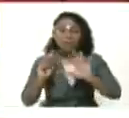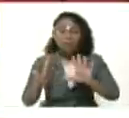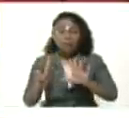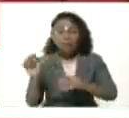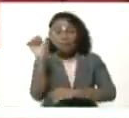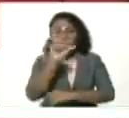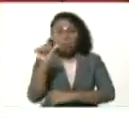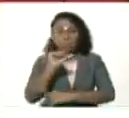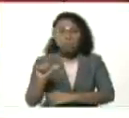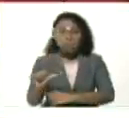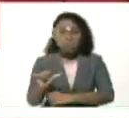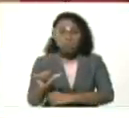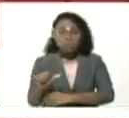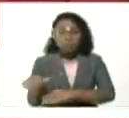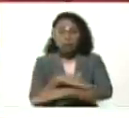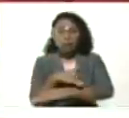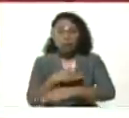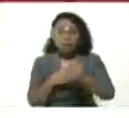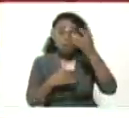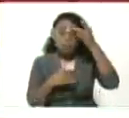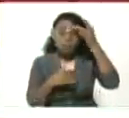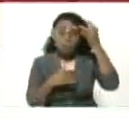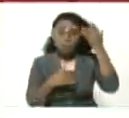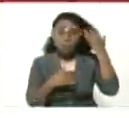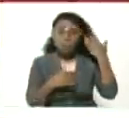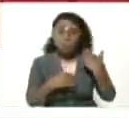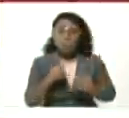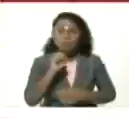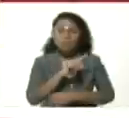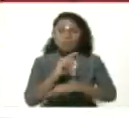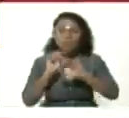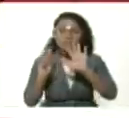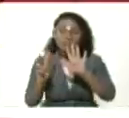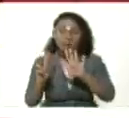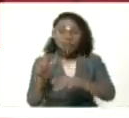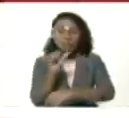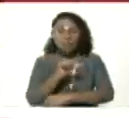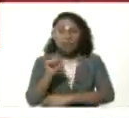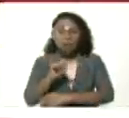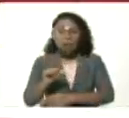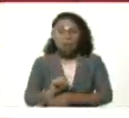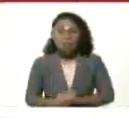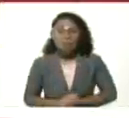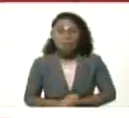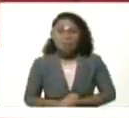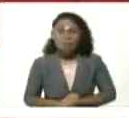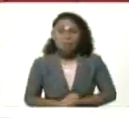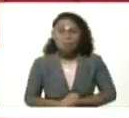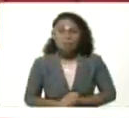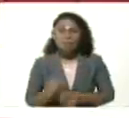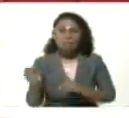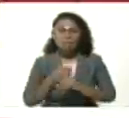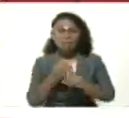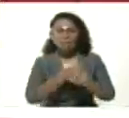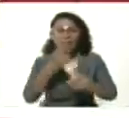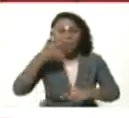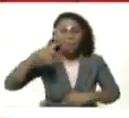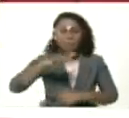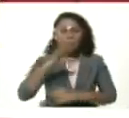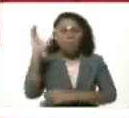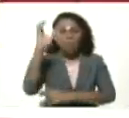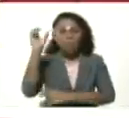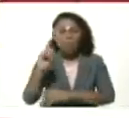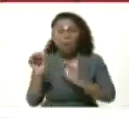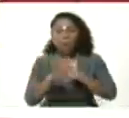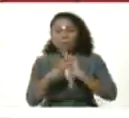semanas en la calle. 17 semanas de masacre del pueblo colombiano y el mundo no